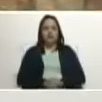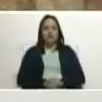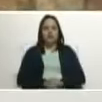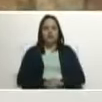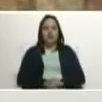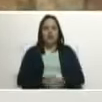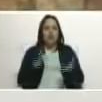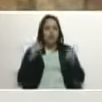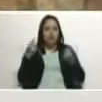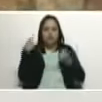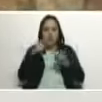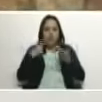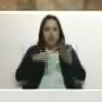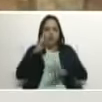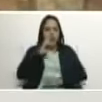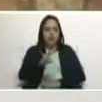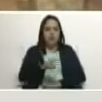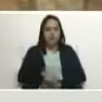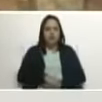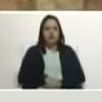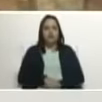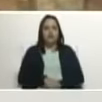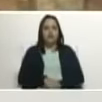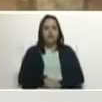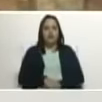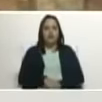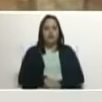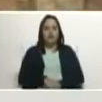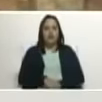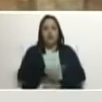Bastantes casos se han visto en dos siglos,